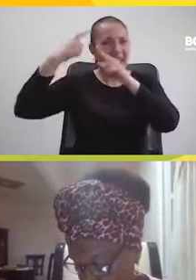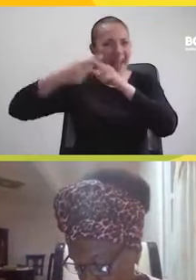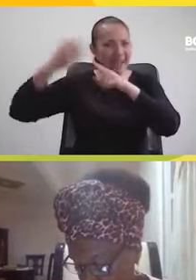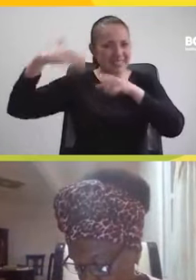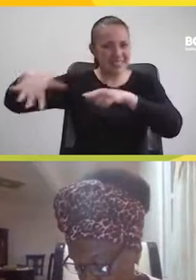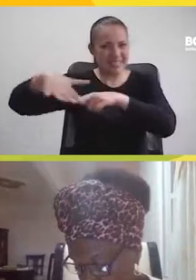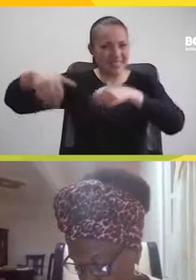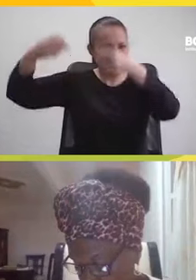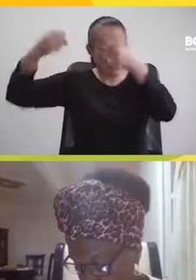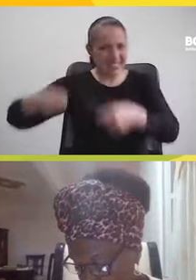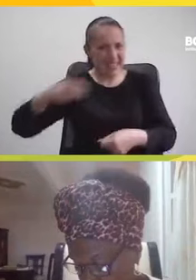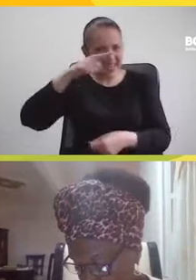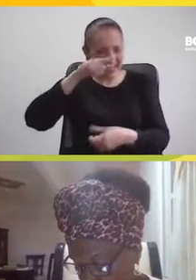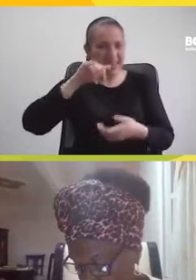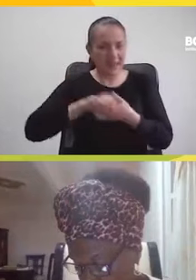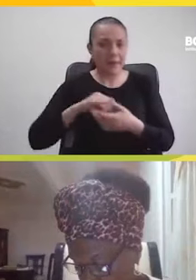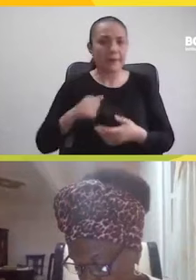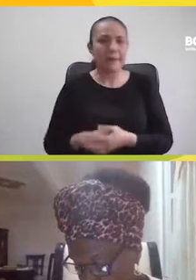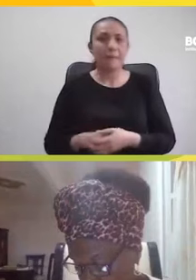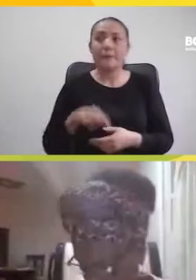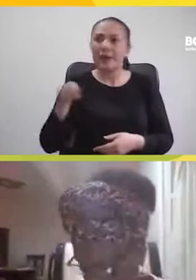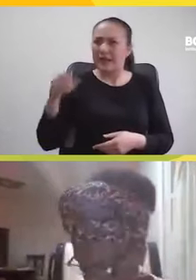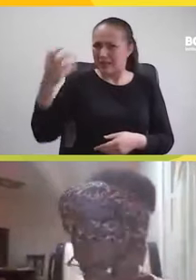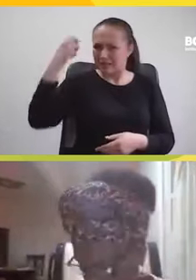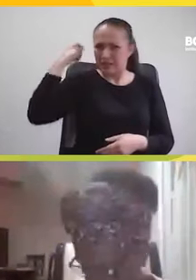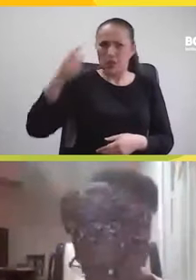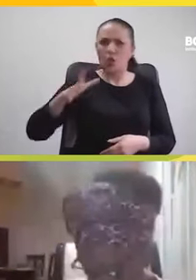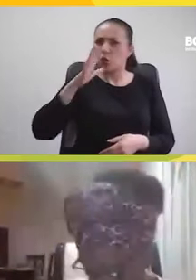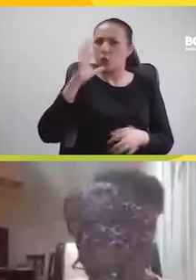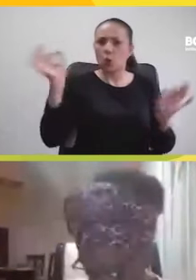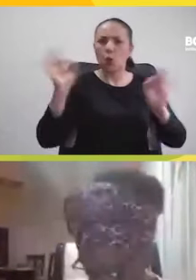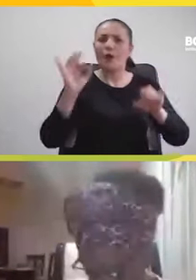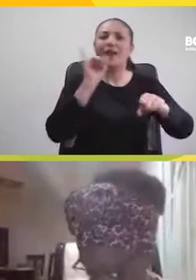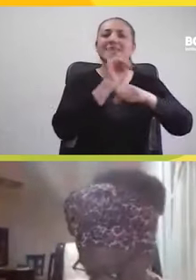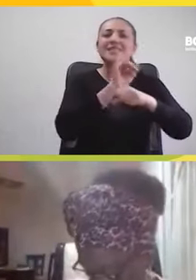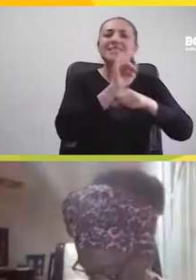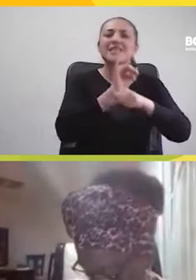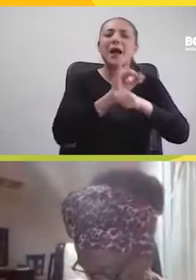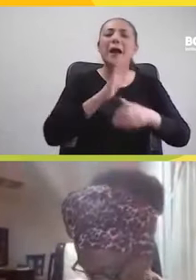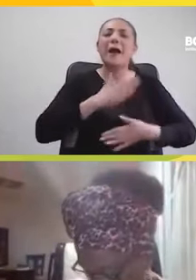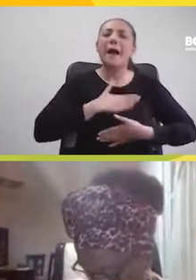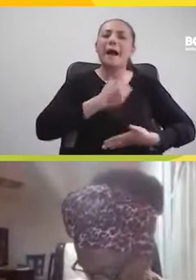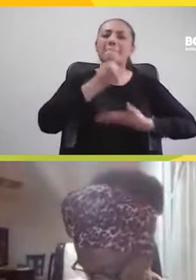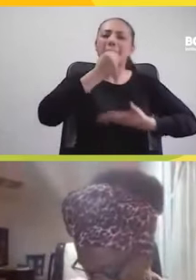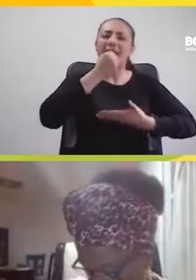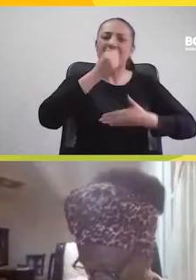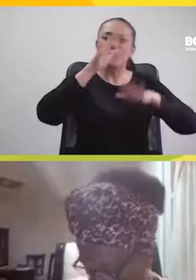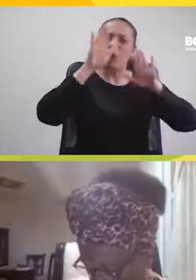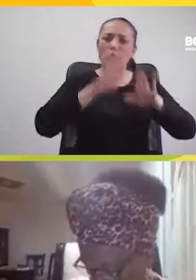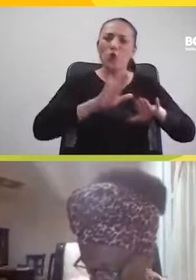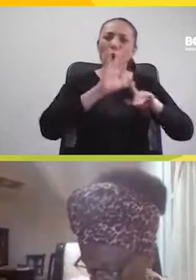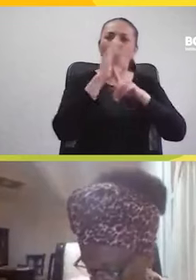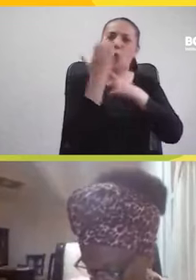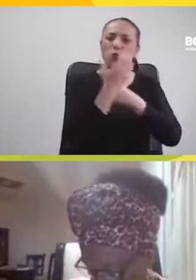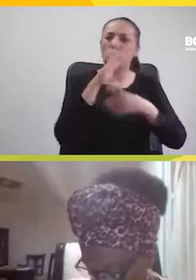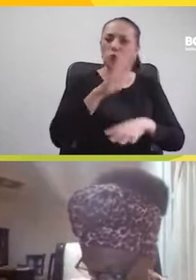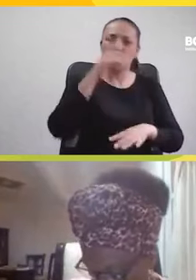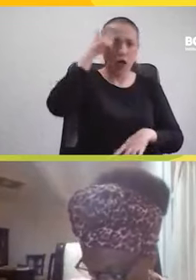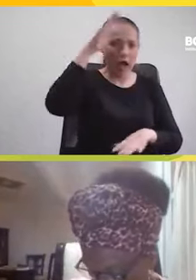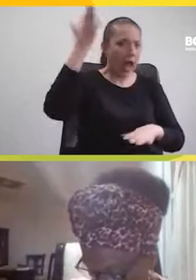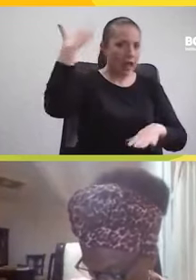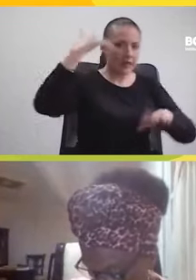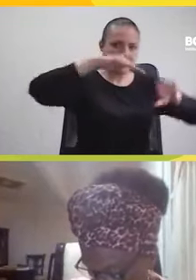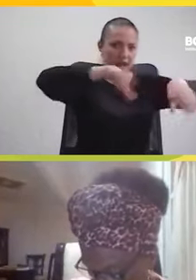creo, Reja, que todavía no existía el Instituto de Patrimonio y Cultura de Cartagena. Y Manuel es un